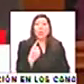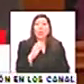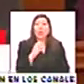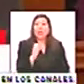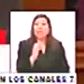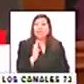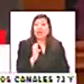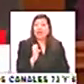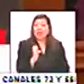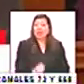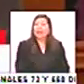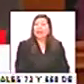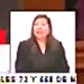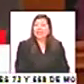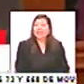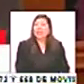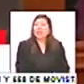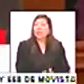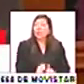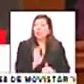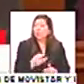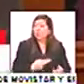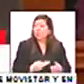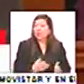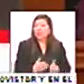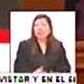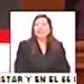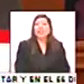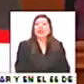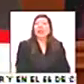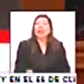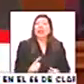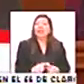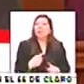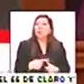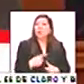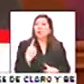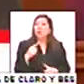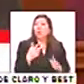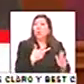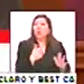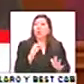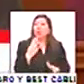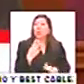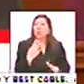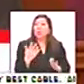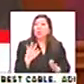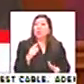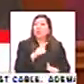CAFAE de la Biblioteca Nacional del Perú con cargo a sus recursos ordinarios hasta por la suma de